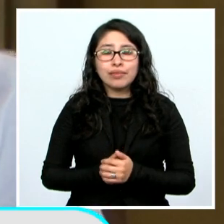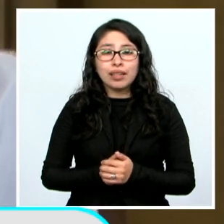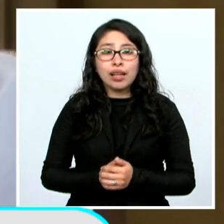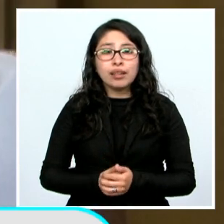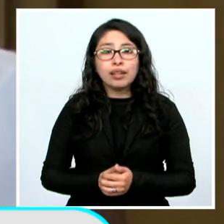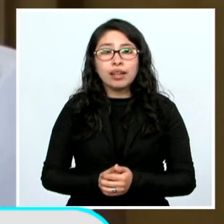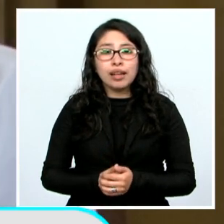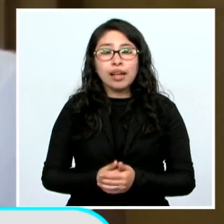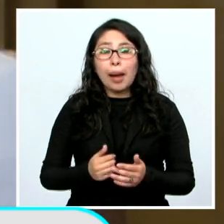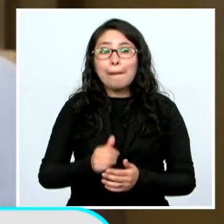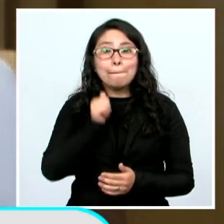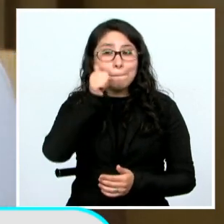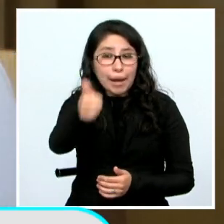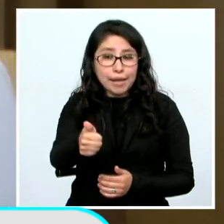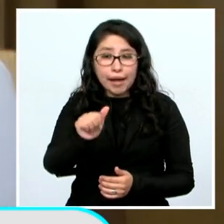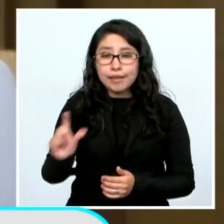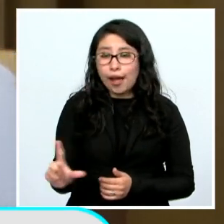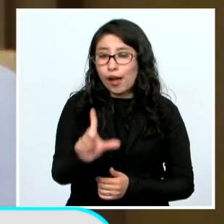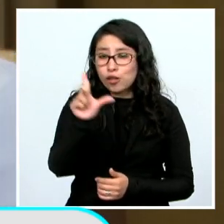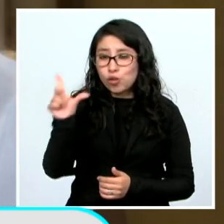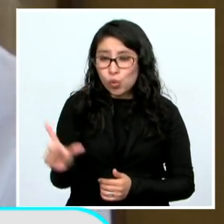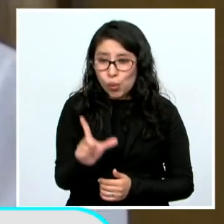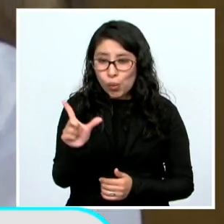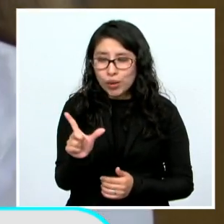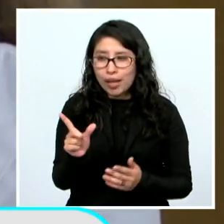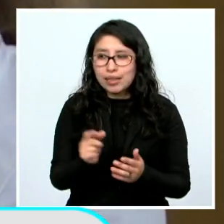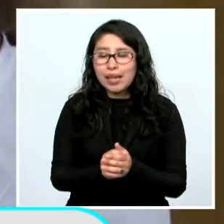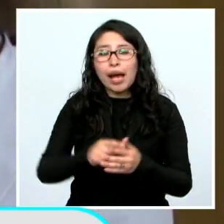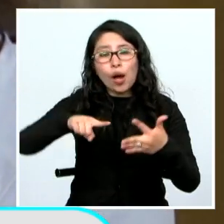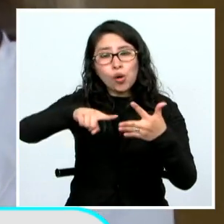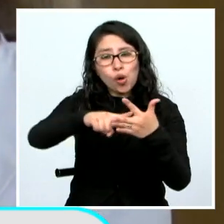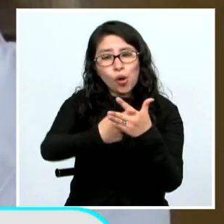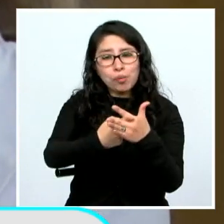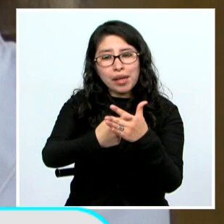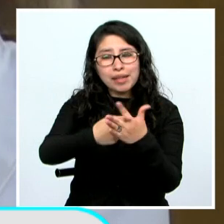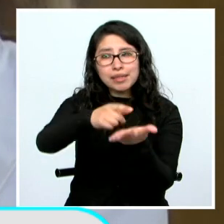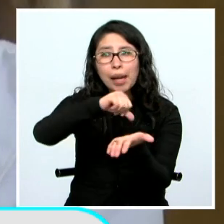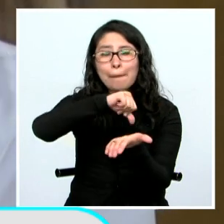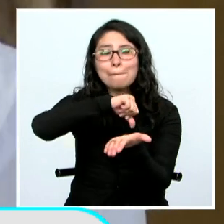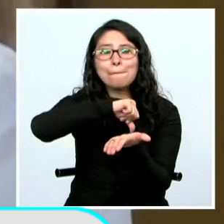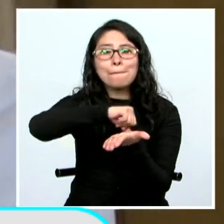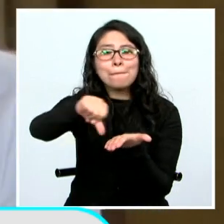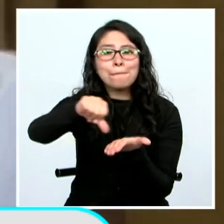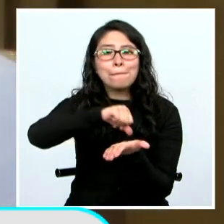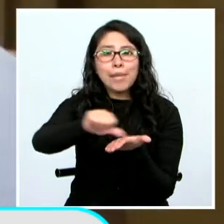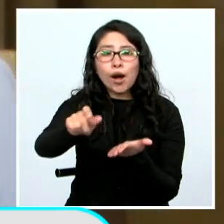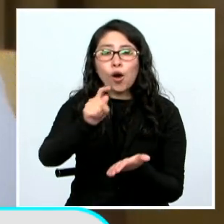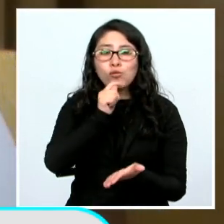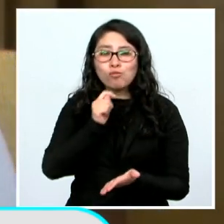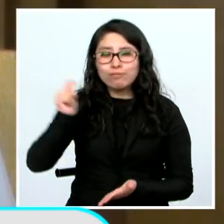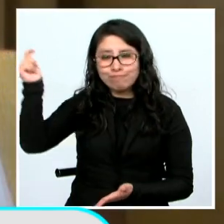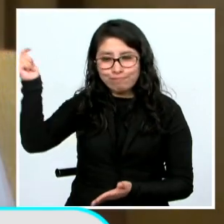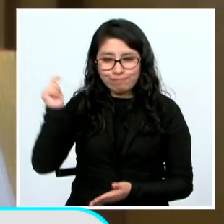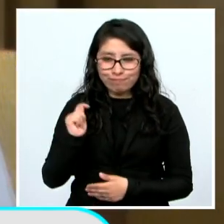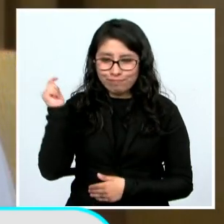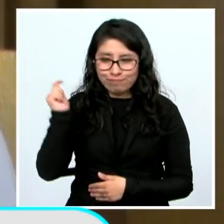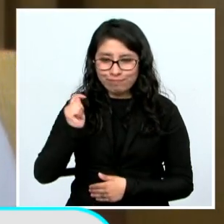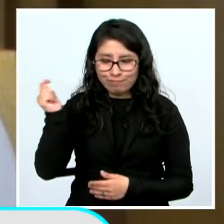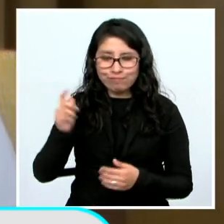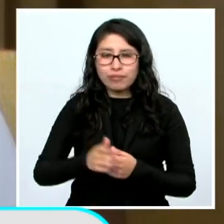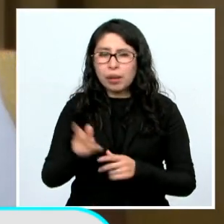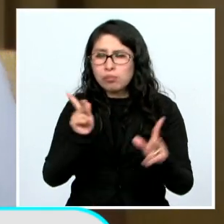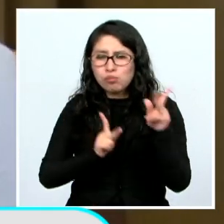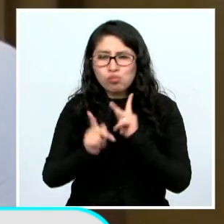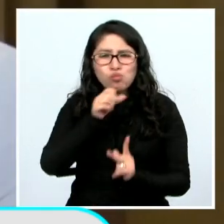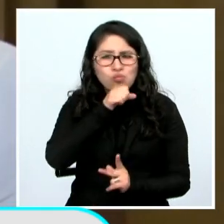mañana lunes, nosotros estamos ya adelantando para los beneficiarios de la renta